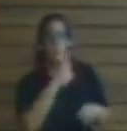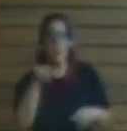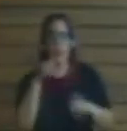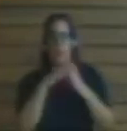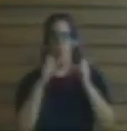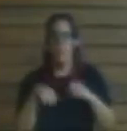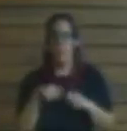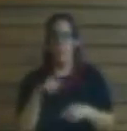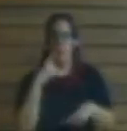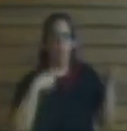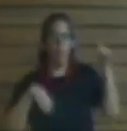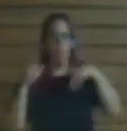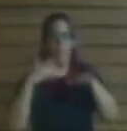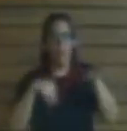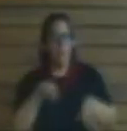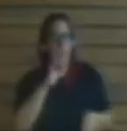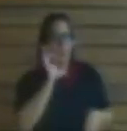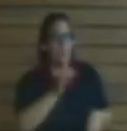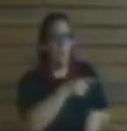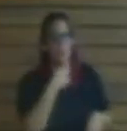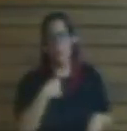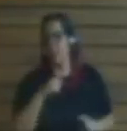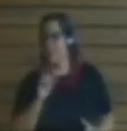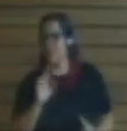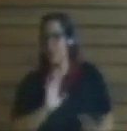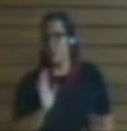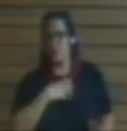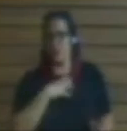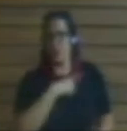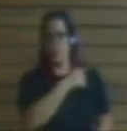convenio. Estuvieron mareando la perdiz. Eso es verdad. Eso es así, no me diga que no.